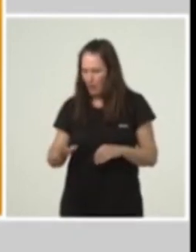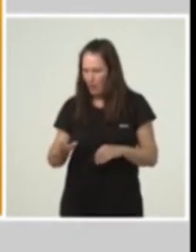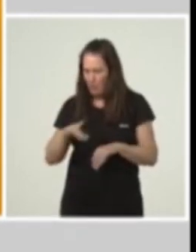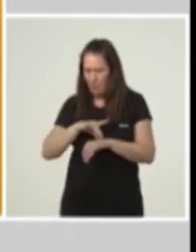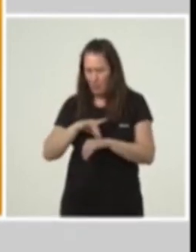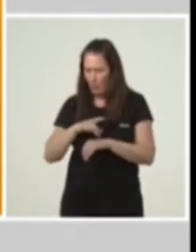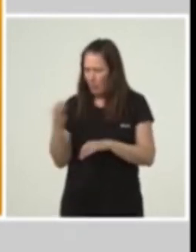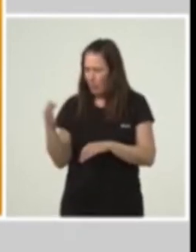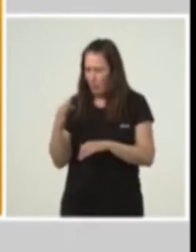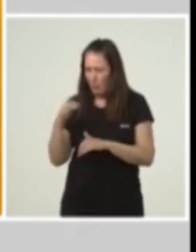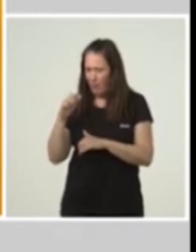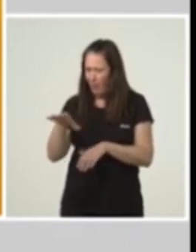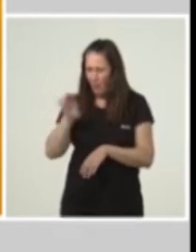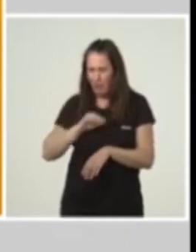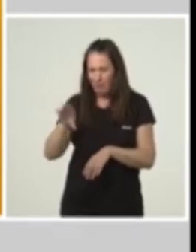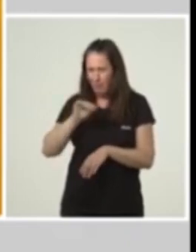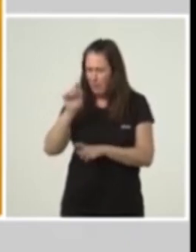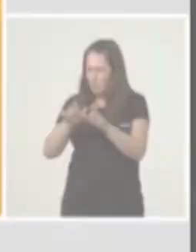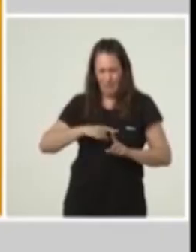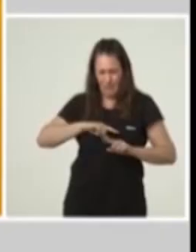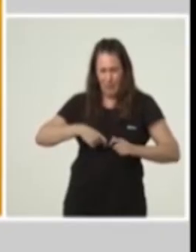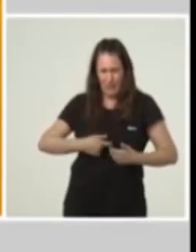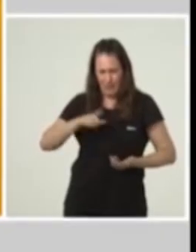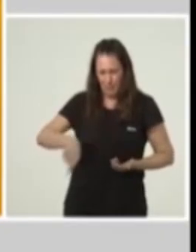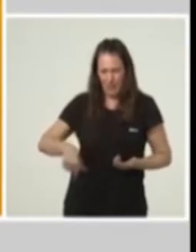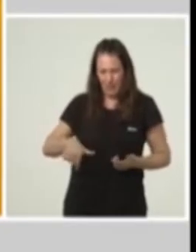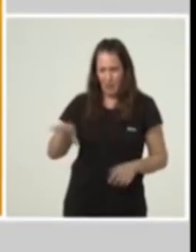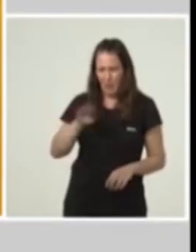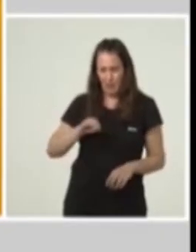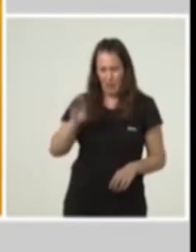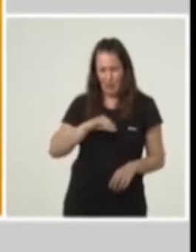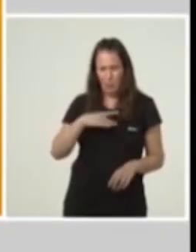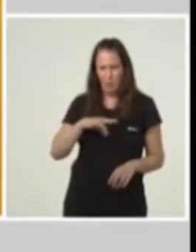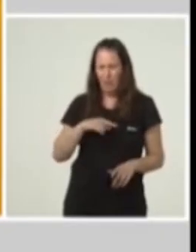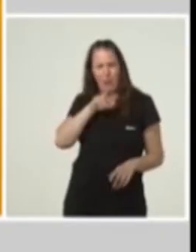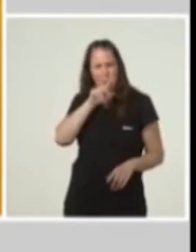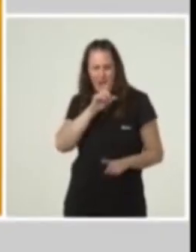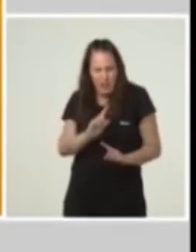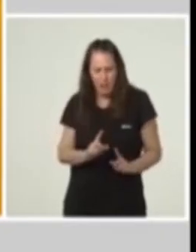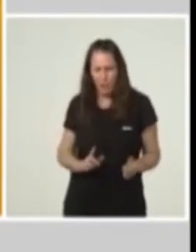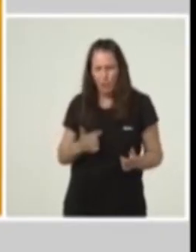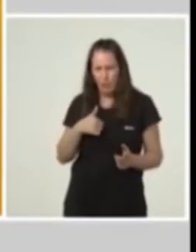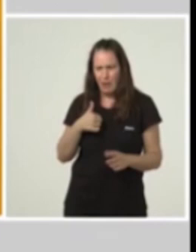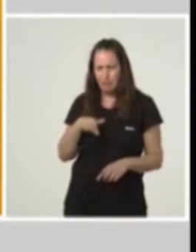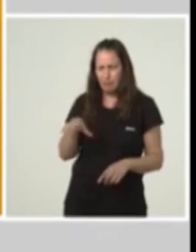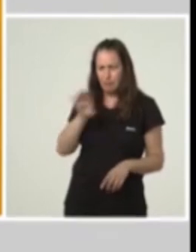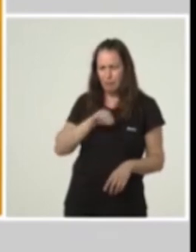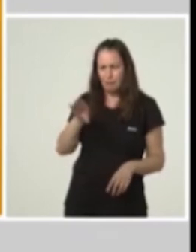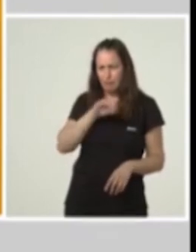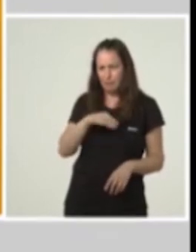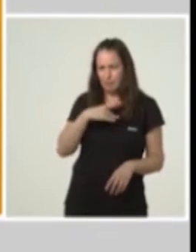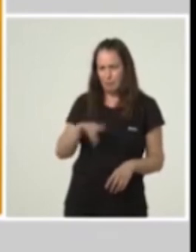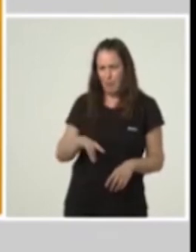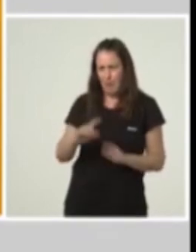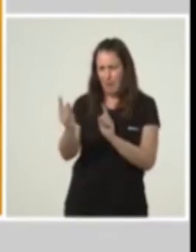usuarias o los pacientes que va a tener una soga consulta que pugan tendré no puedan tener por lo menos a la persona que te enfrenta que